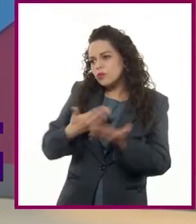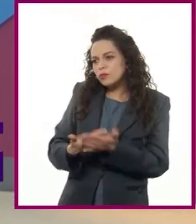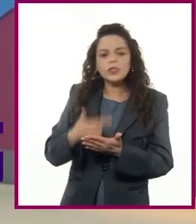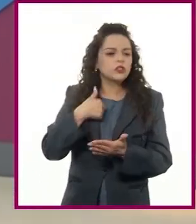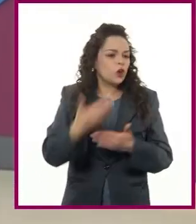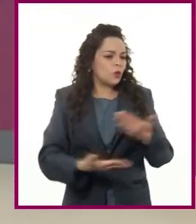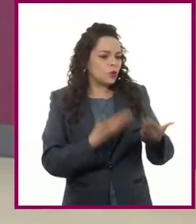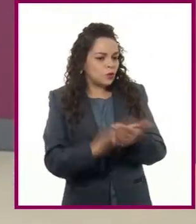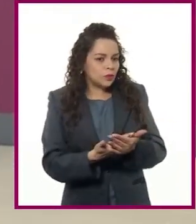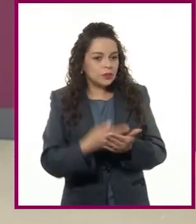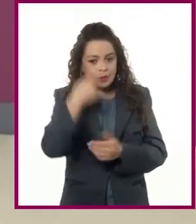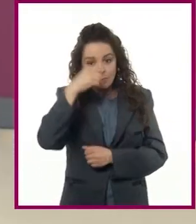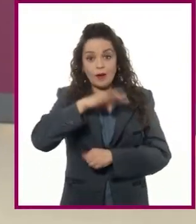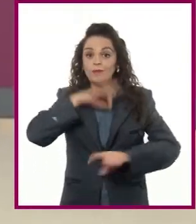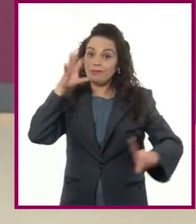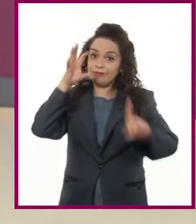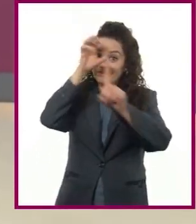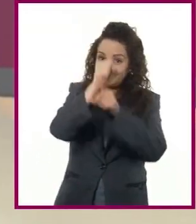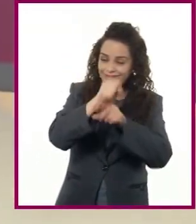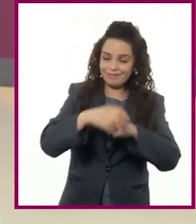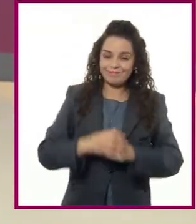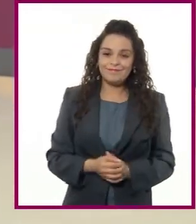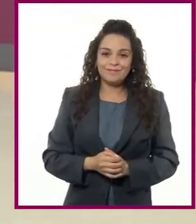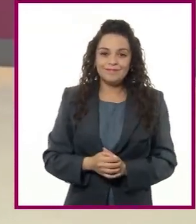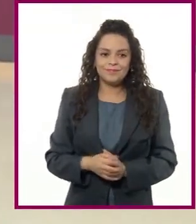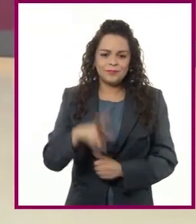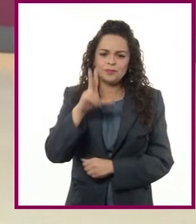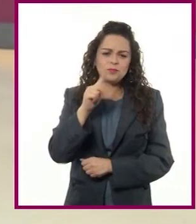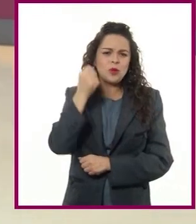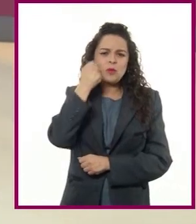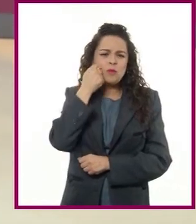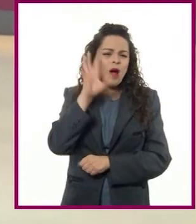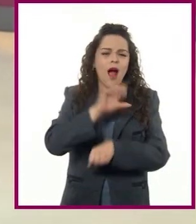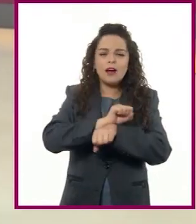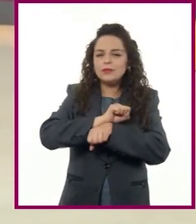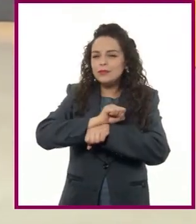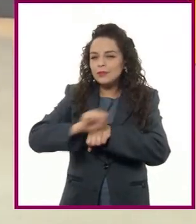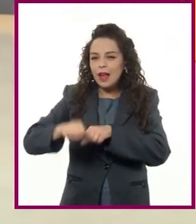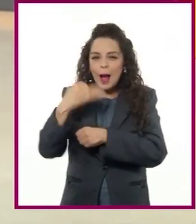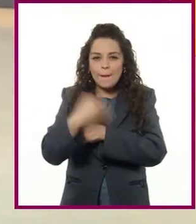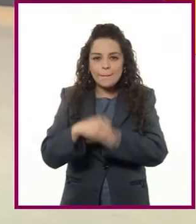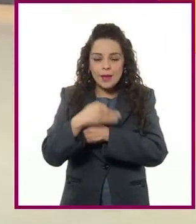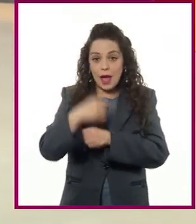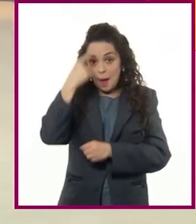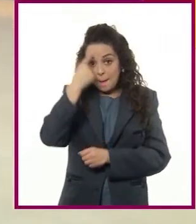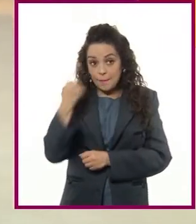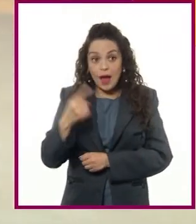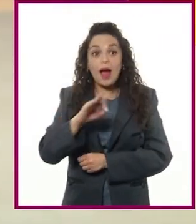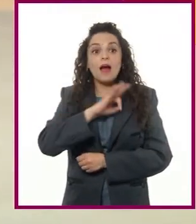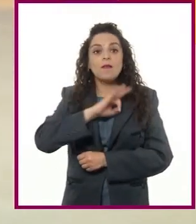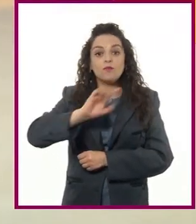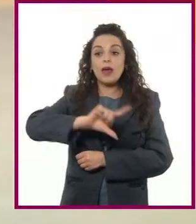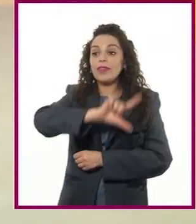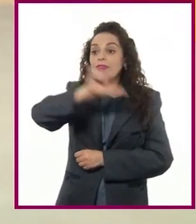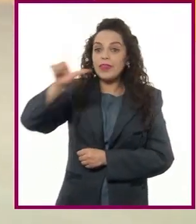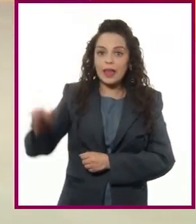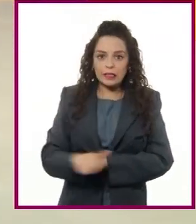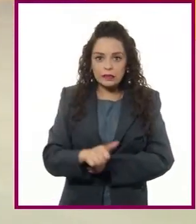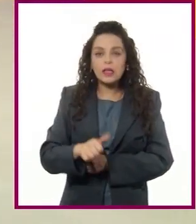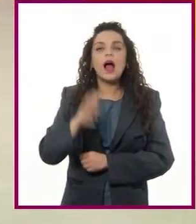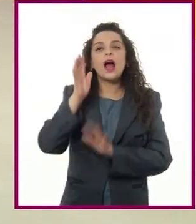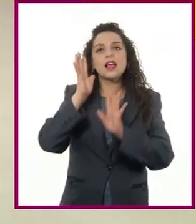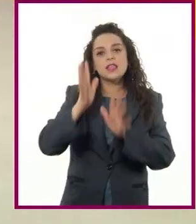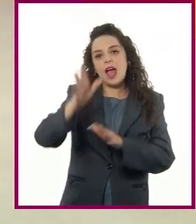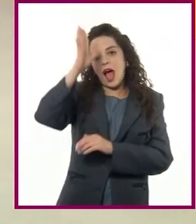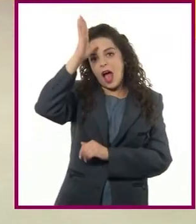que se proponen, aunque sea parcialmente, de manera que puedan llegar a un acuerdo y generen una